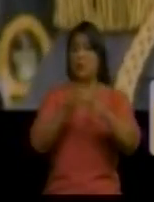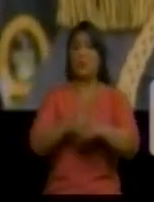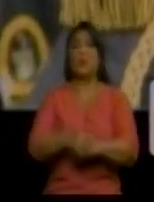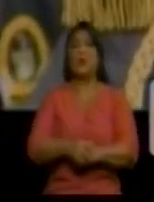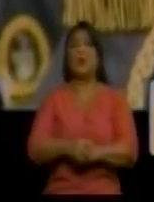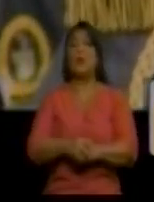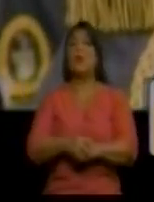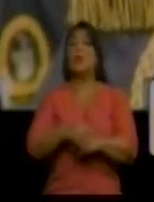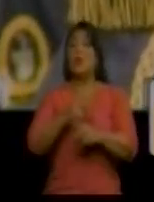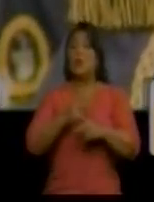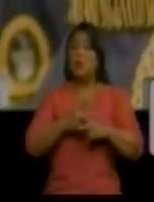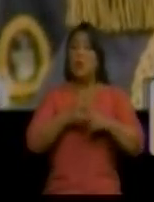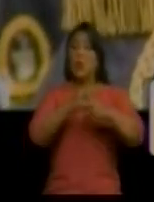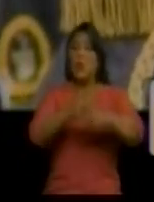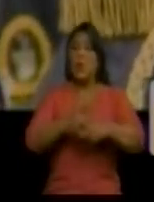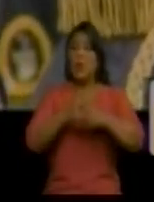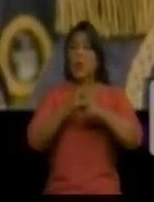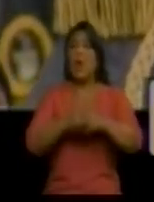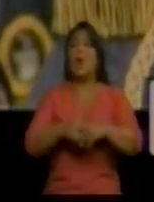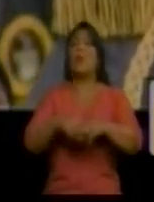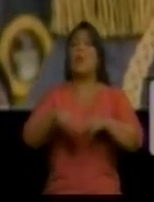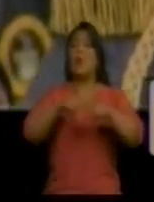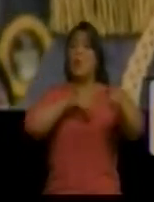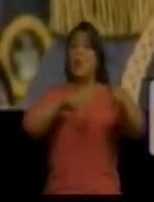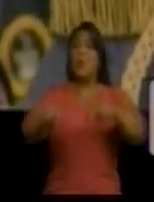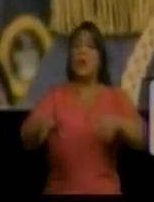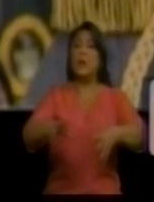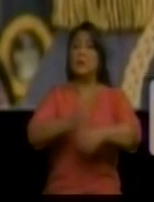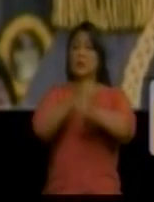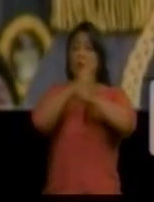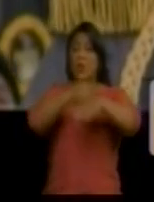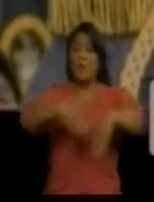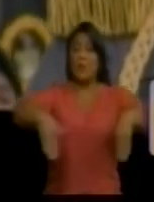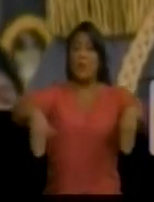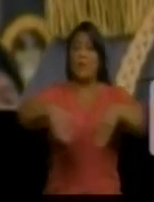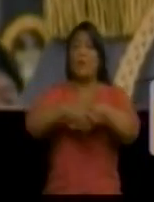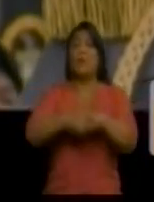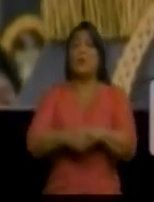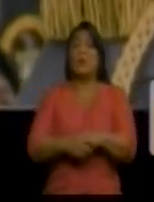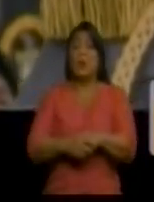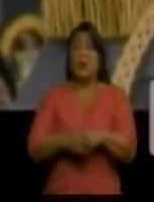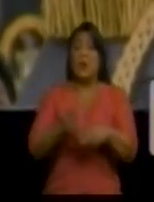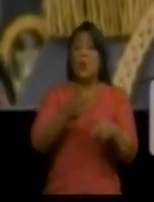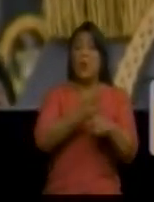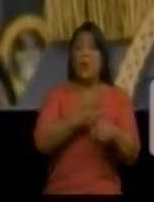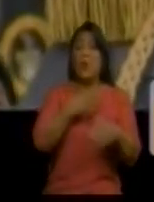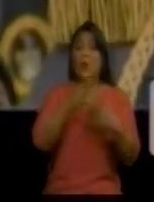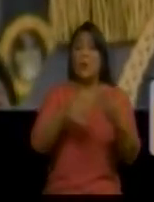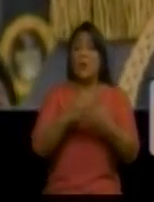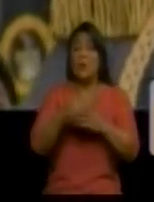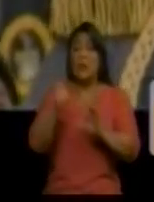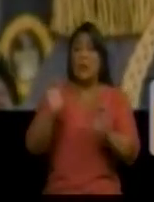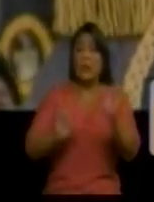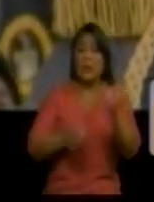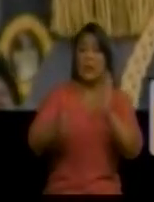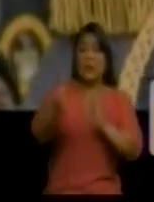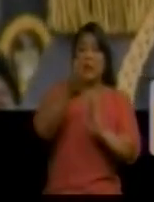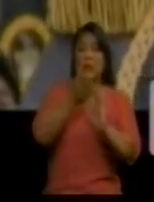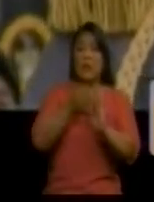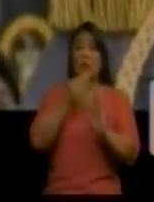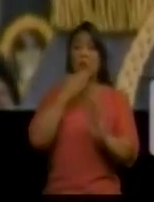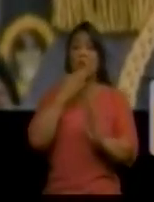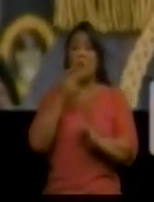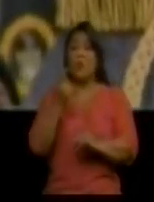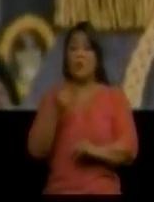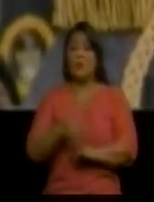van desde el cuidado, desde las zonas de seguridad de frontera y el resguardo de áreas estratégicas, tal como